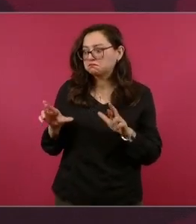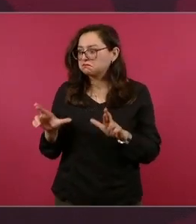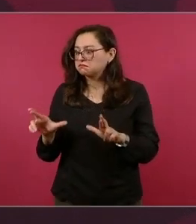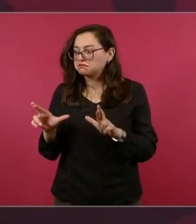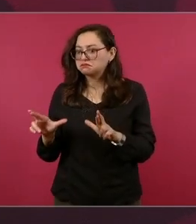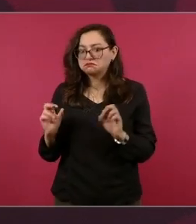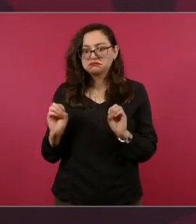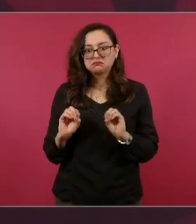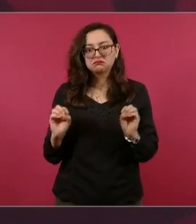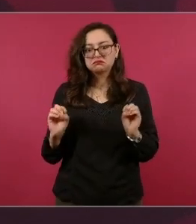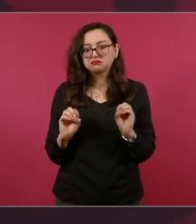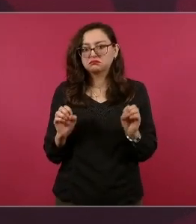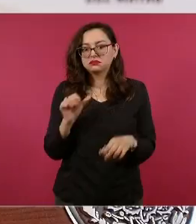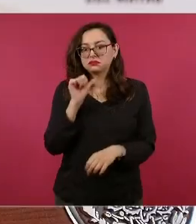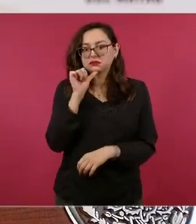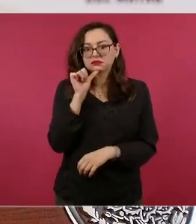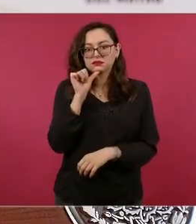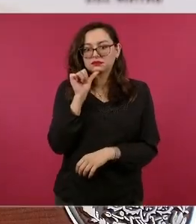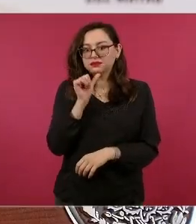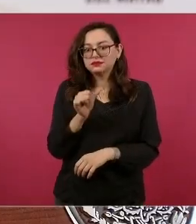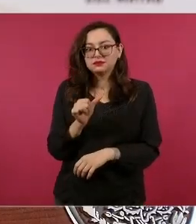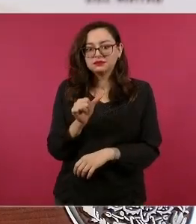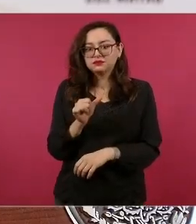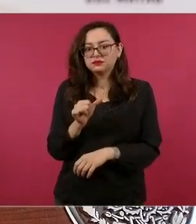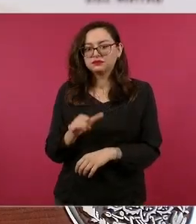No se volvió